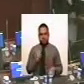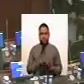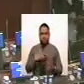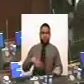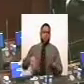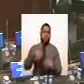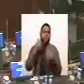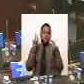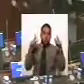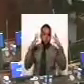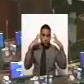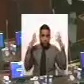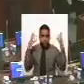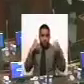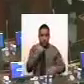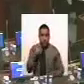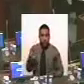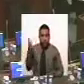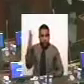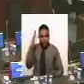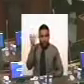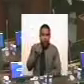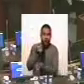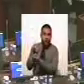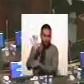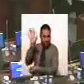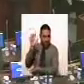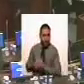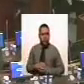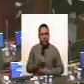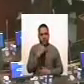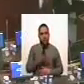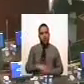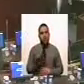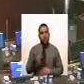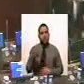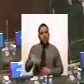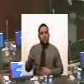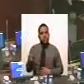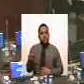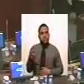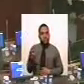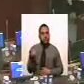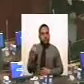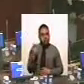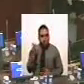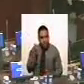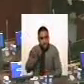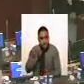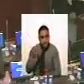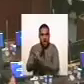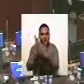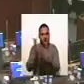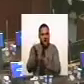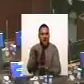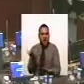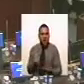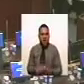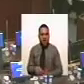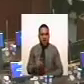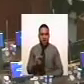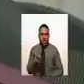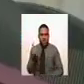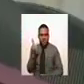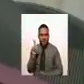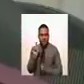de caos en que tiene sumida a la nación vecina, tuvo lugar el más reciente ataque lleno de insultos e infamias